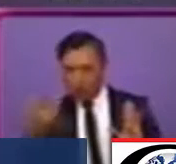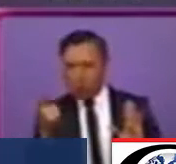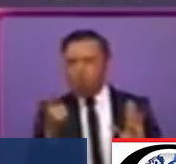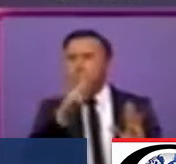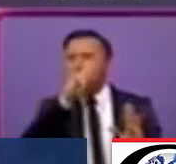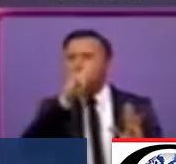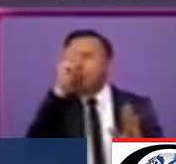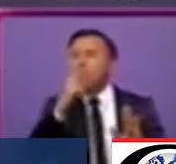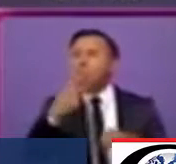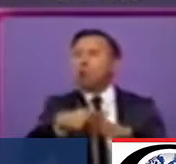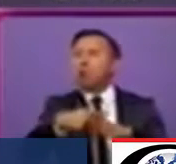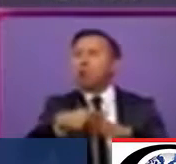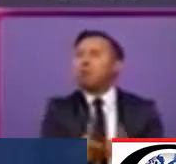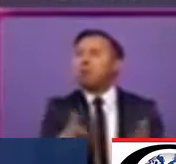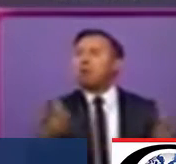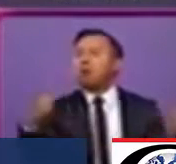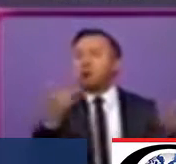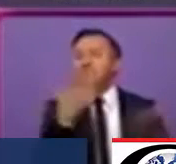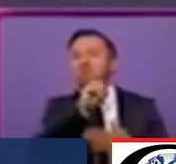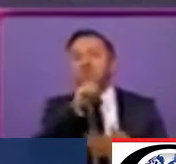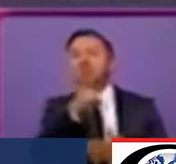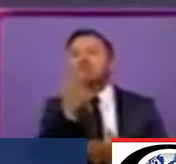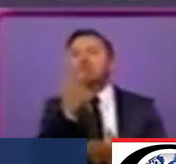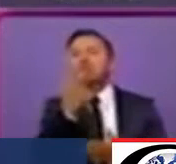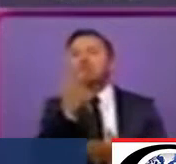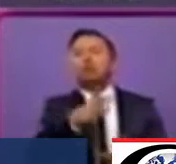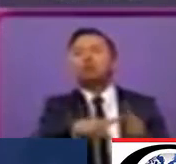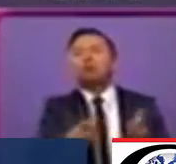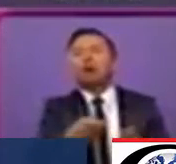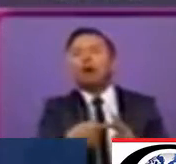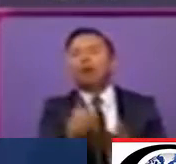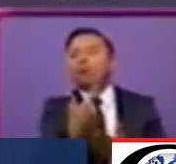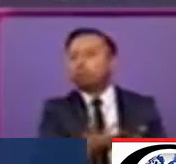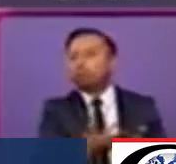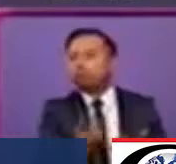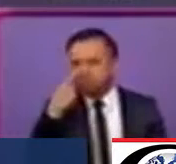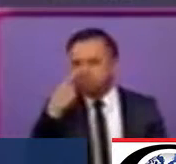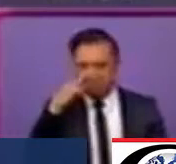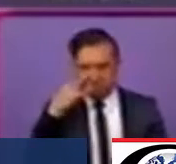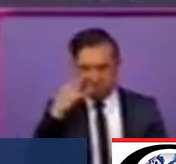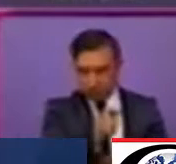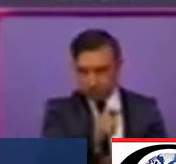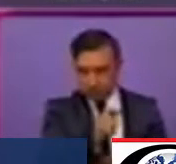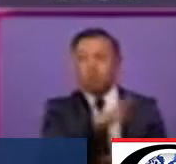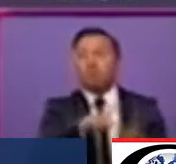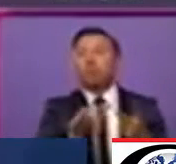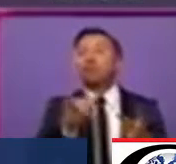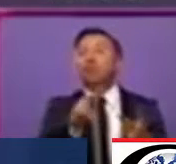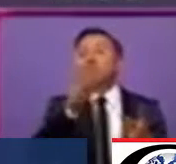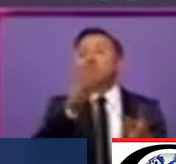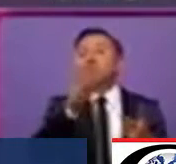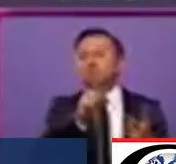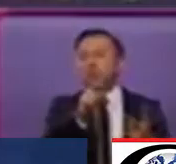¿No se tipifica en el Código Penal? El Código Penal del Estado de México, en su artículo